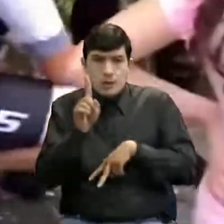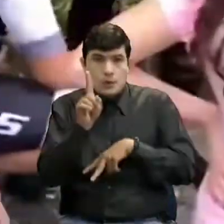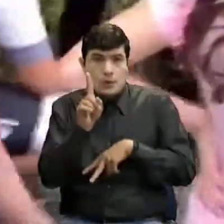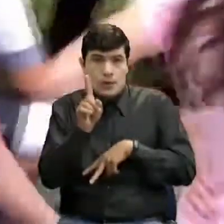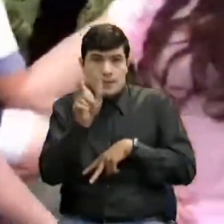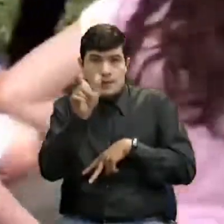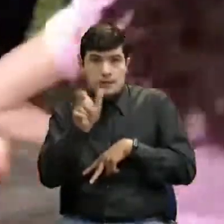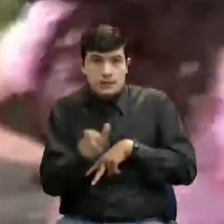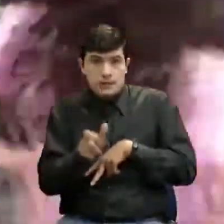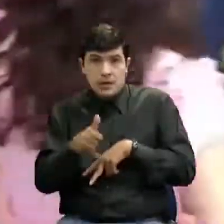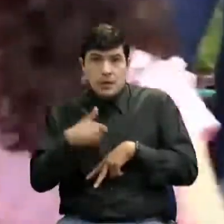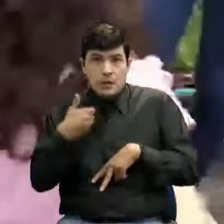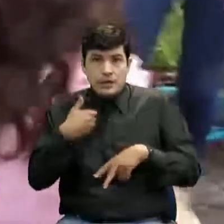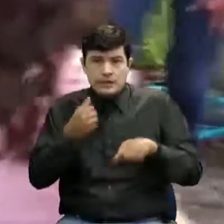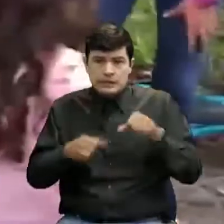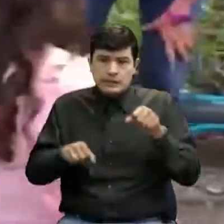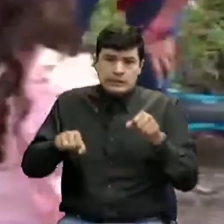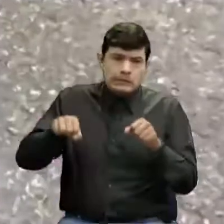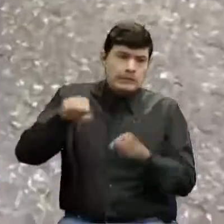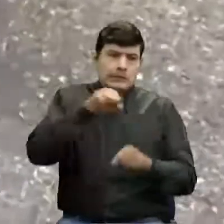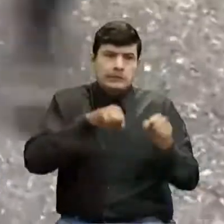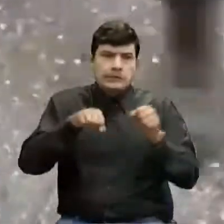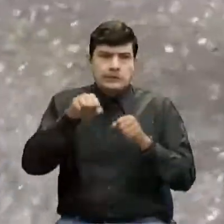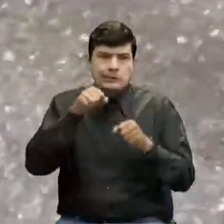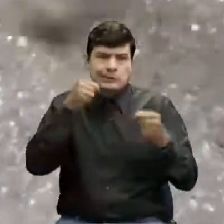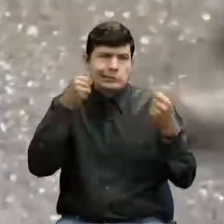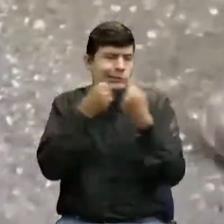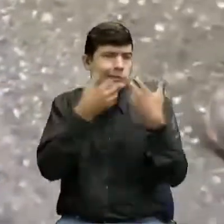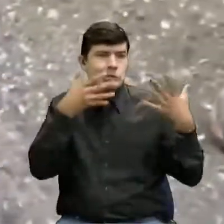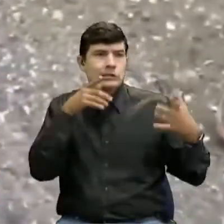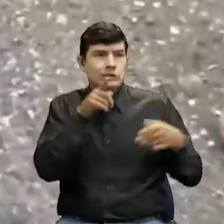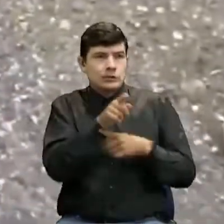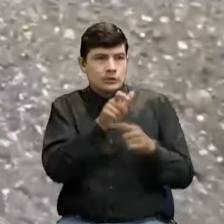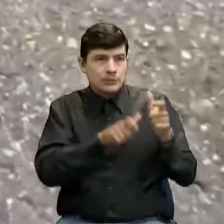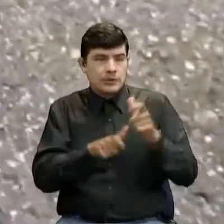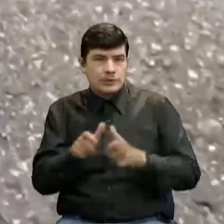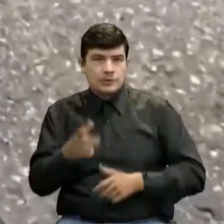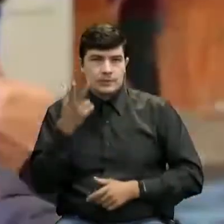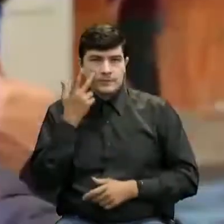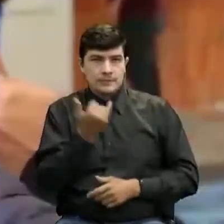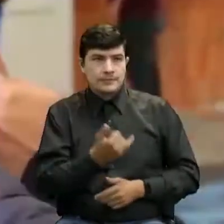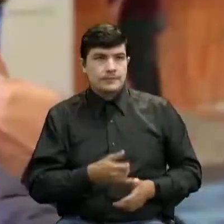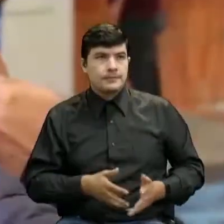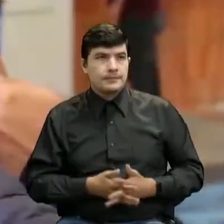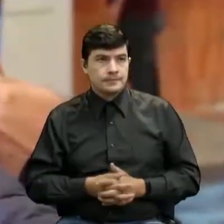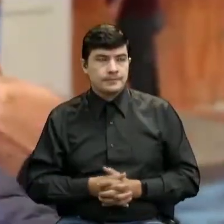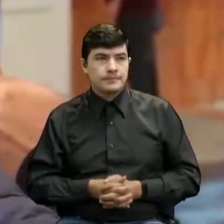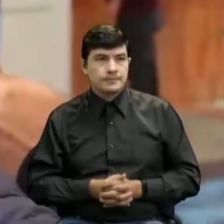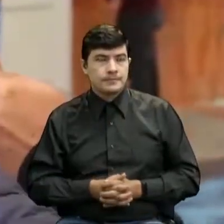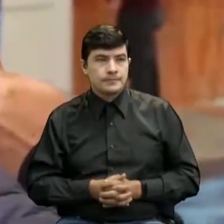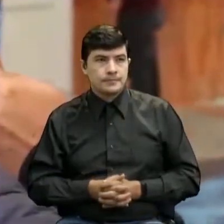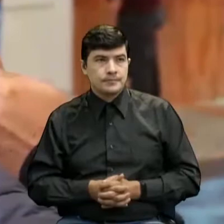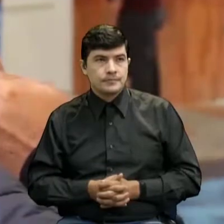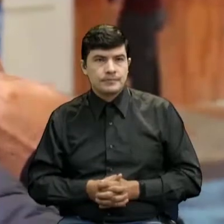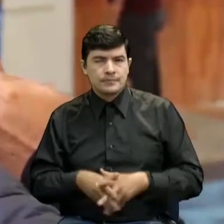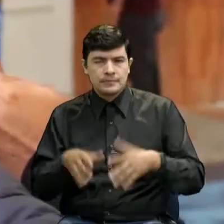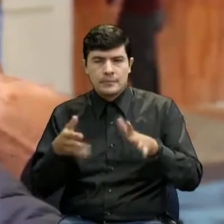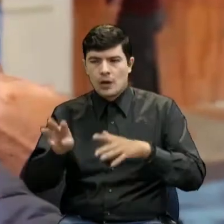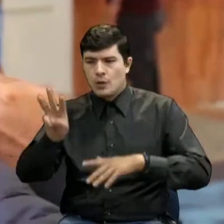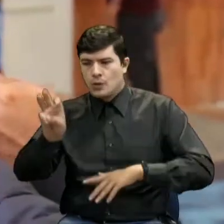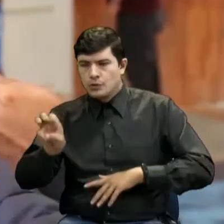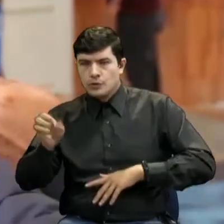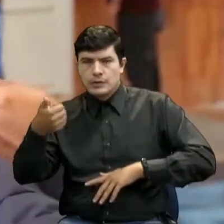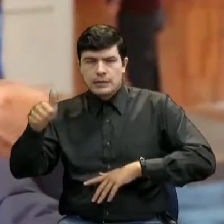de ellos perdiera el control en una curva y chocara con las personas que venían en el otro carril pero encontramos con ocho o diez muchachos que